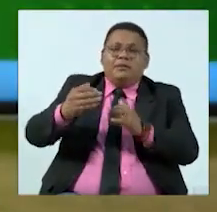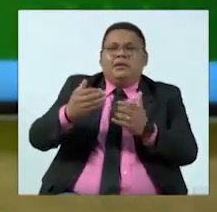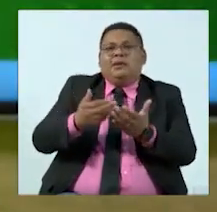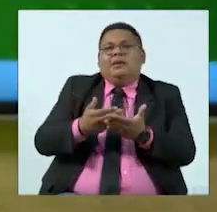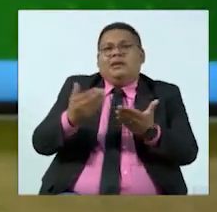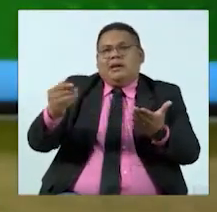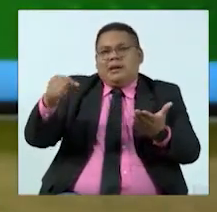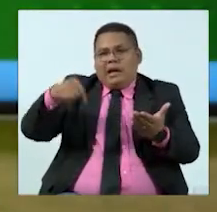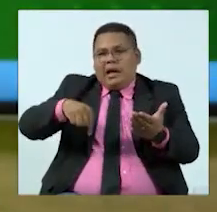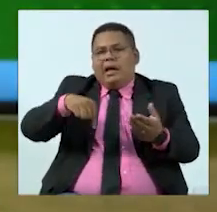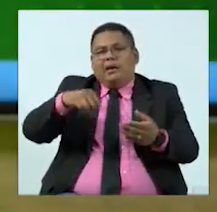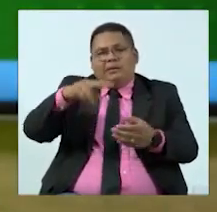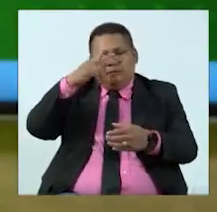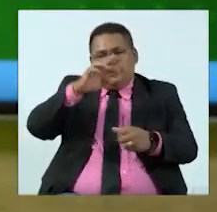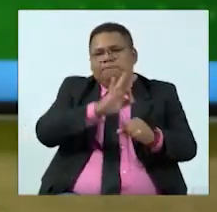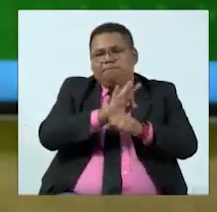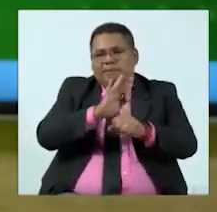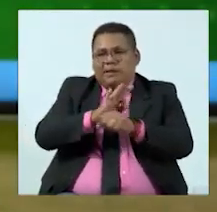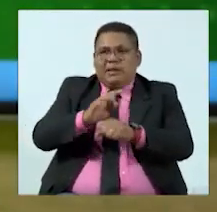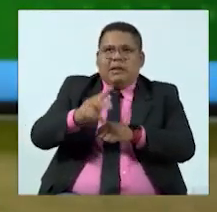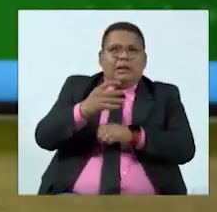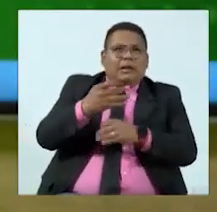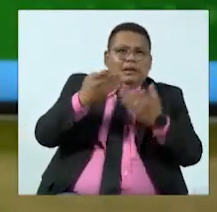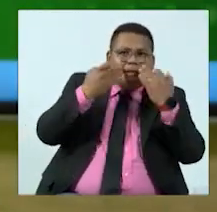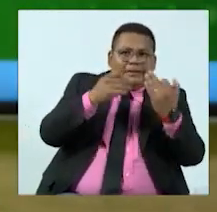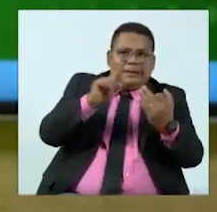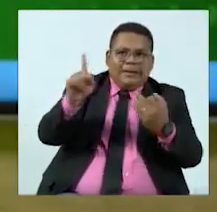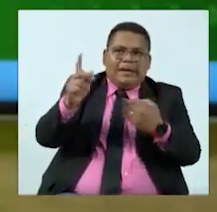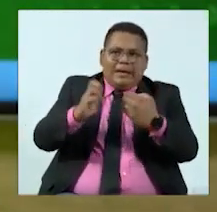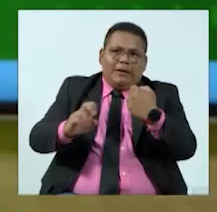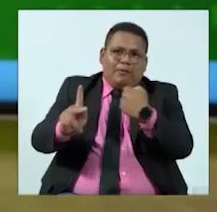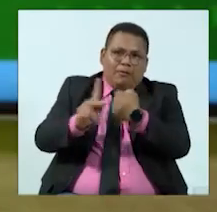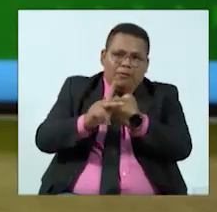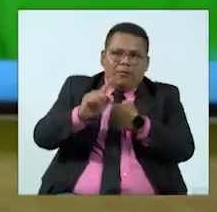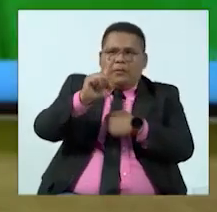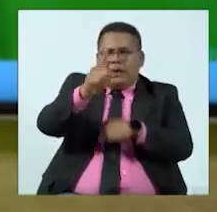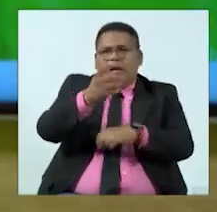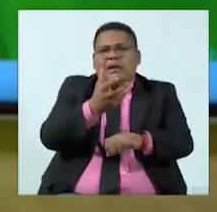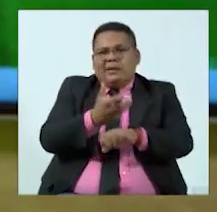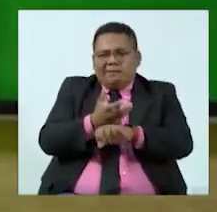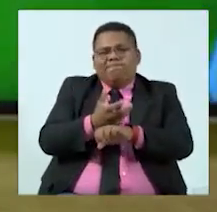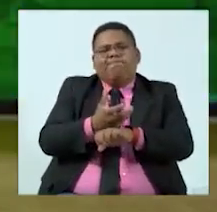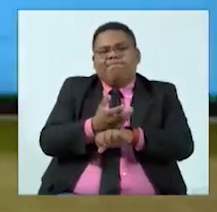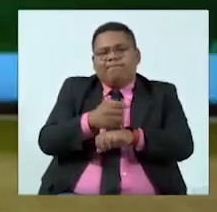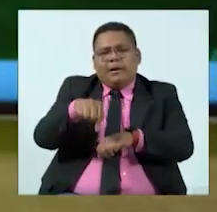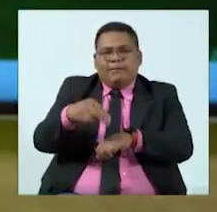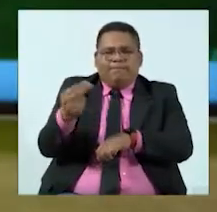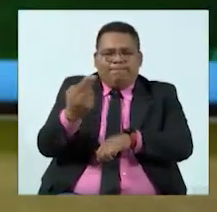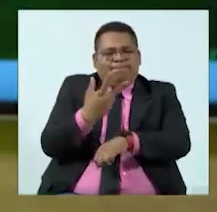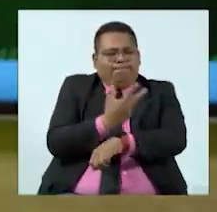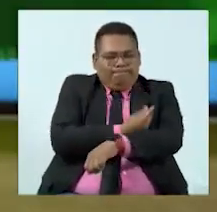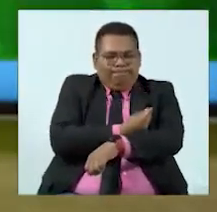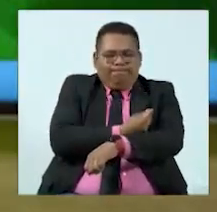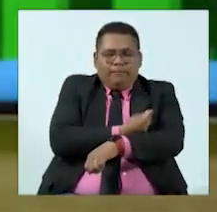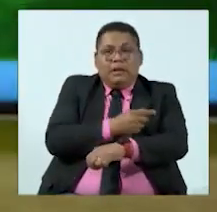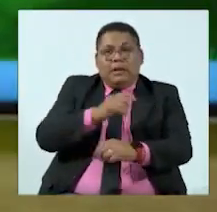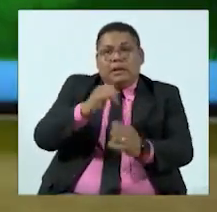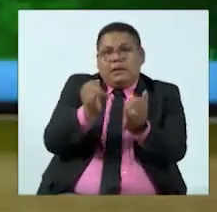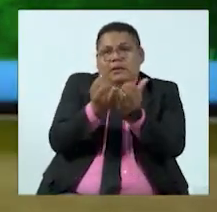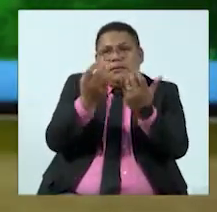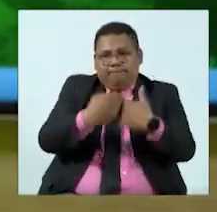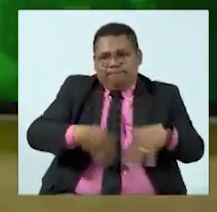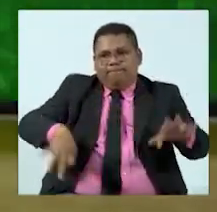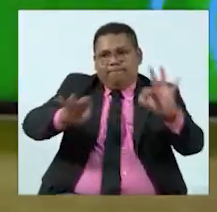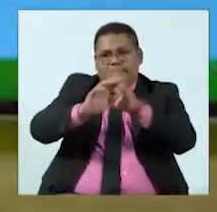buenas hasta cierto punto pero estamos en esa campaña de recuperación de esa cobertura es importante recordar que